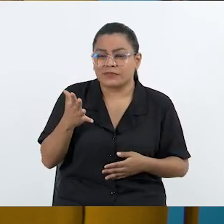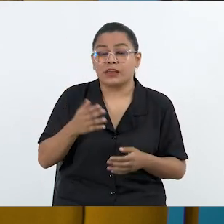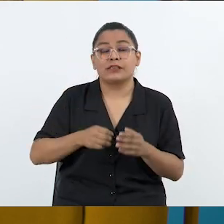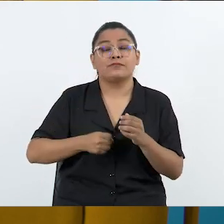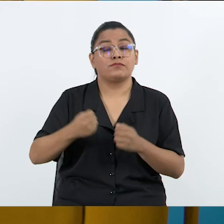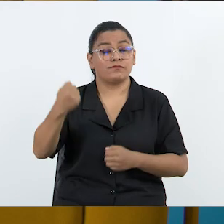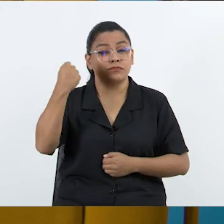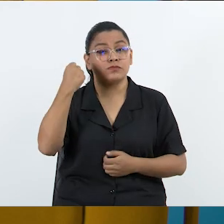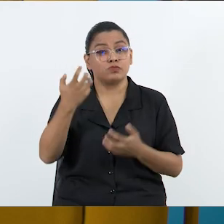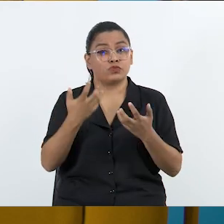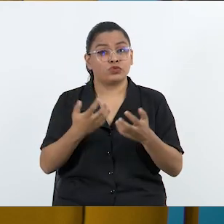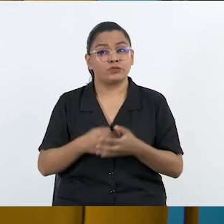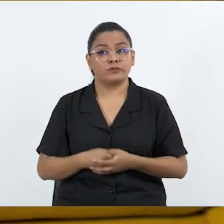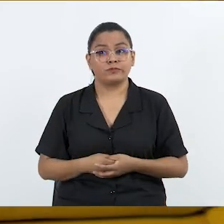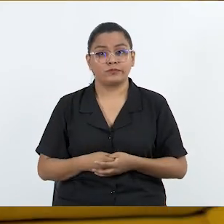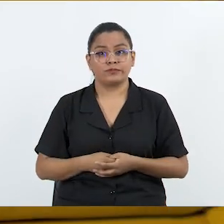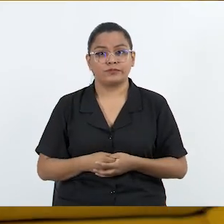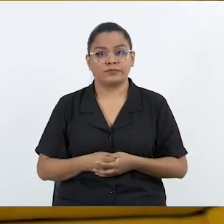es clave.